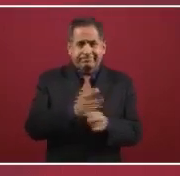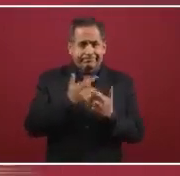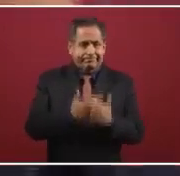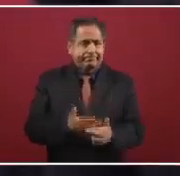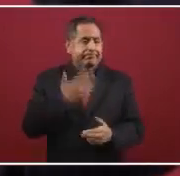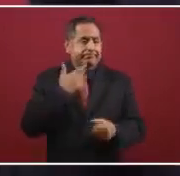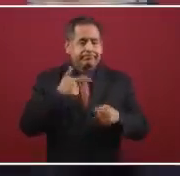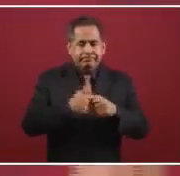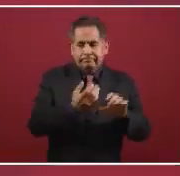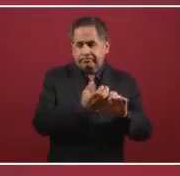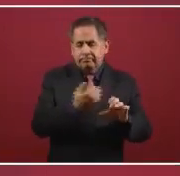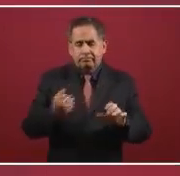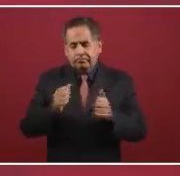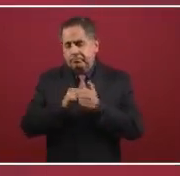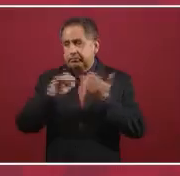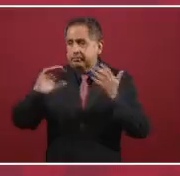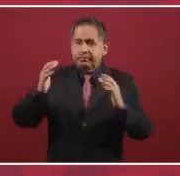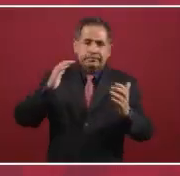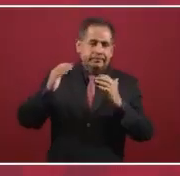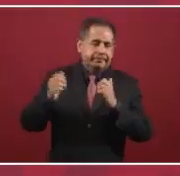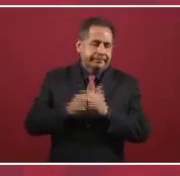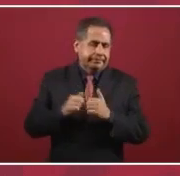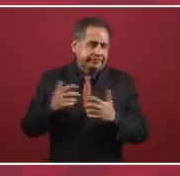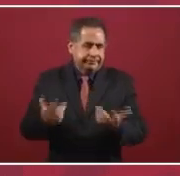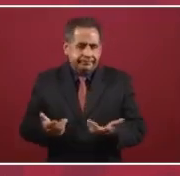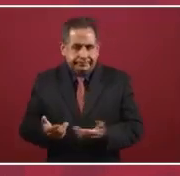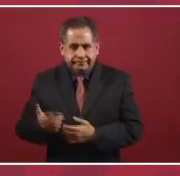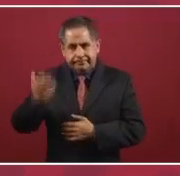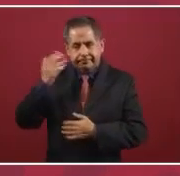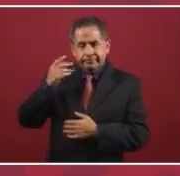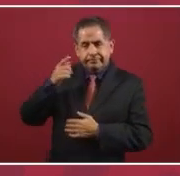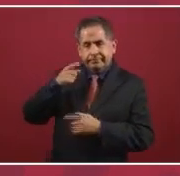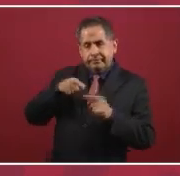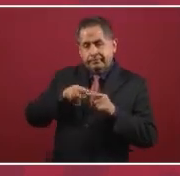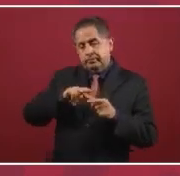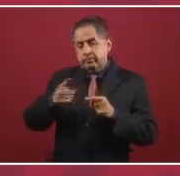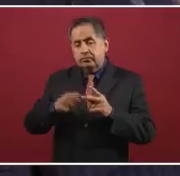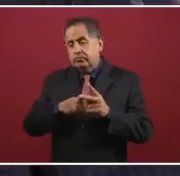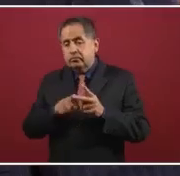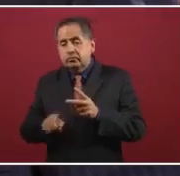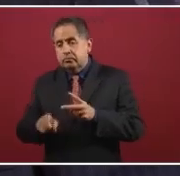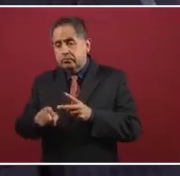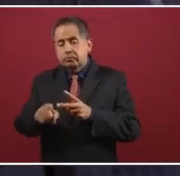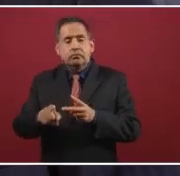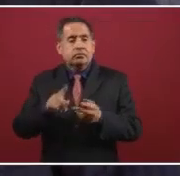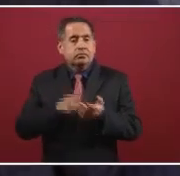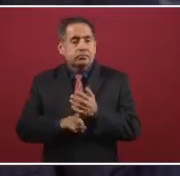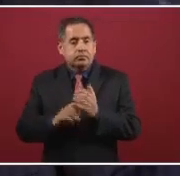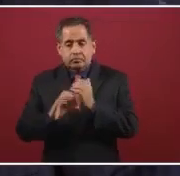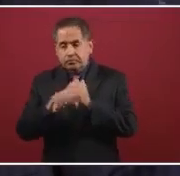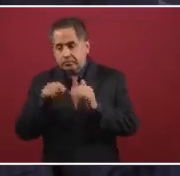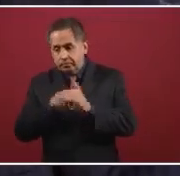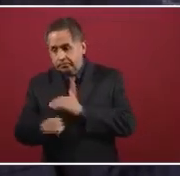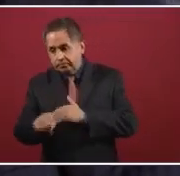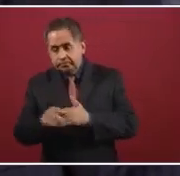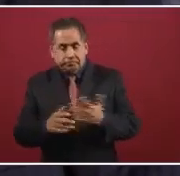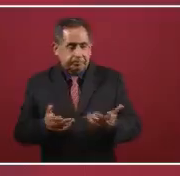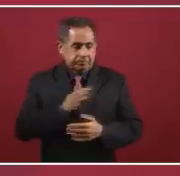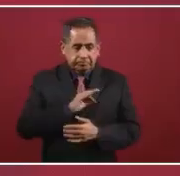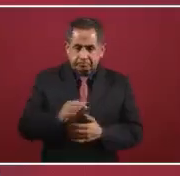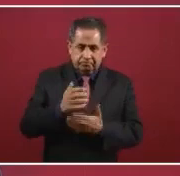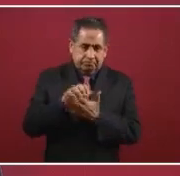gas natural si la comparamos con lo que sería su ruta alterna, que sería la vía terrestre,